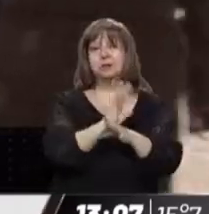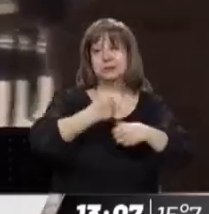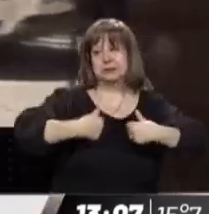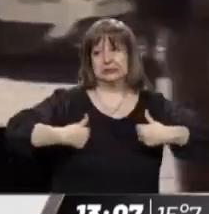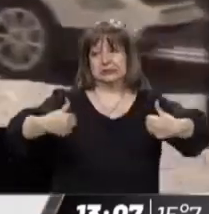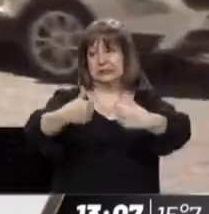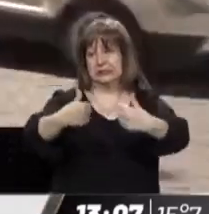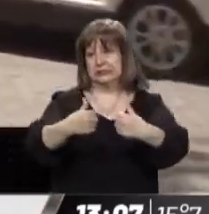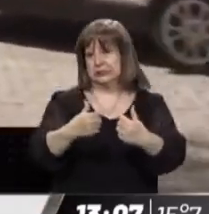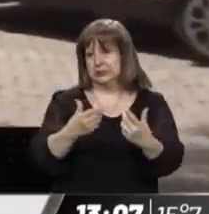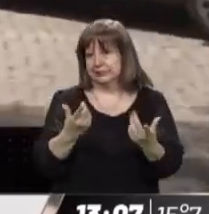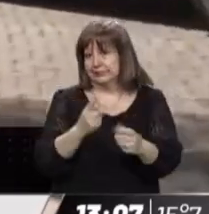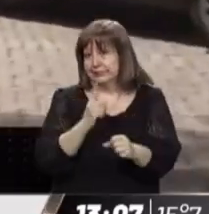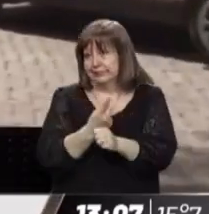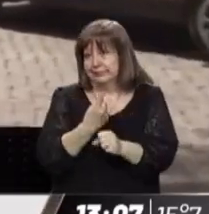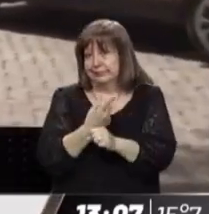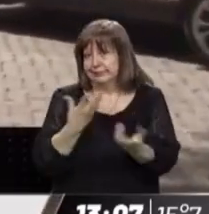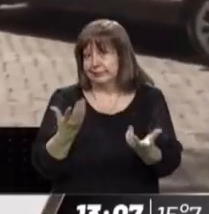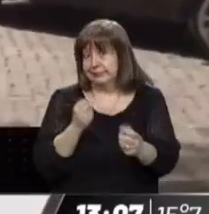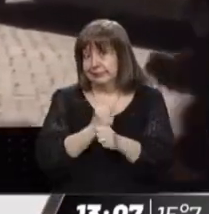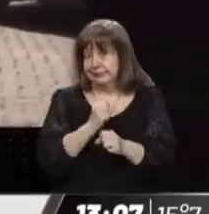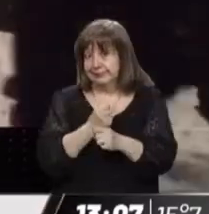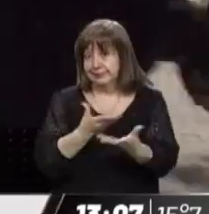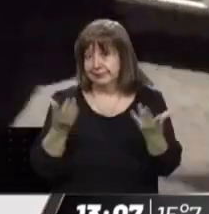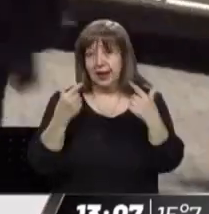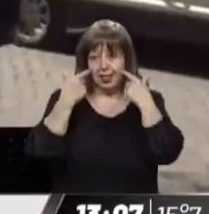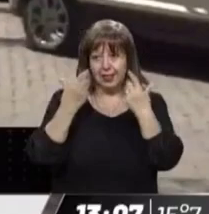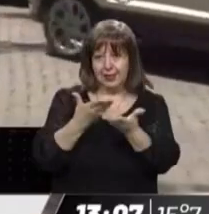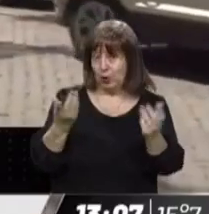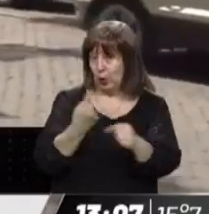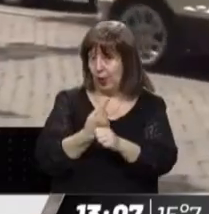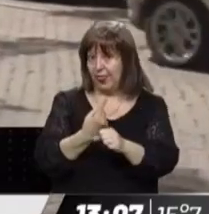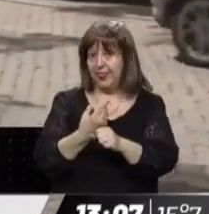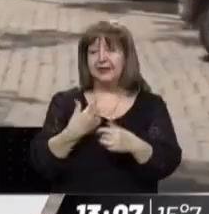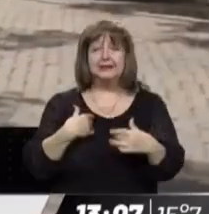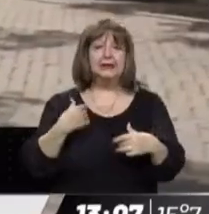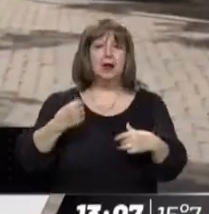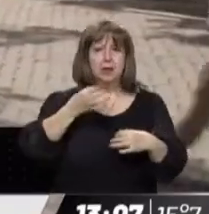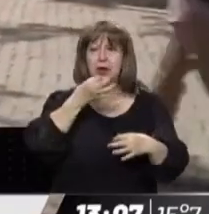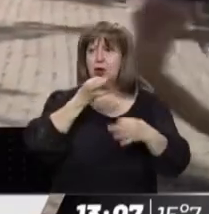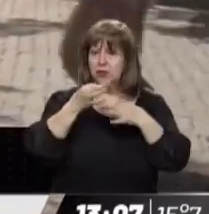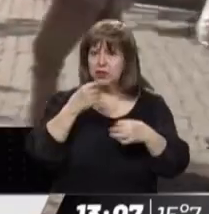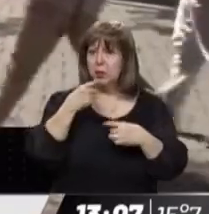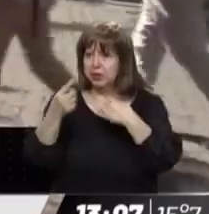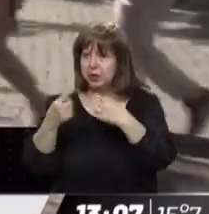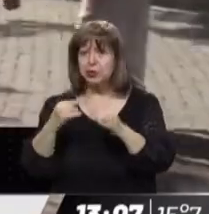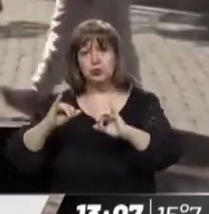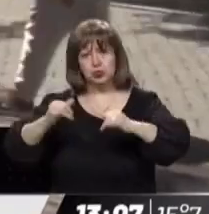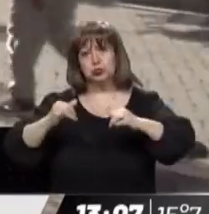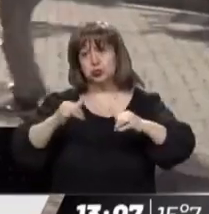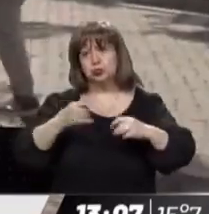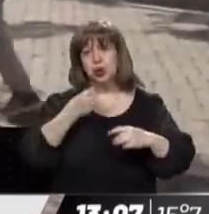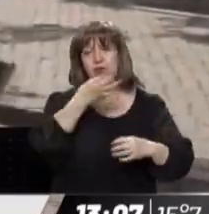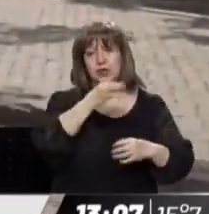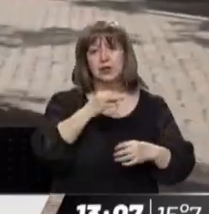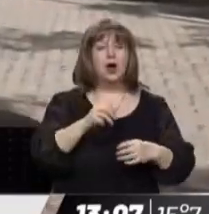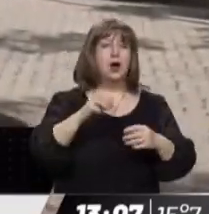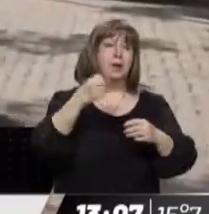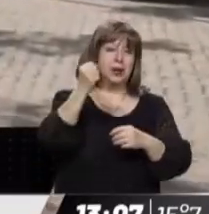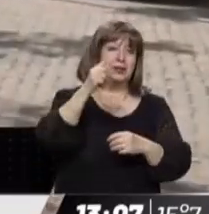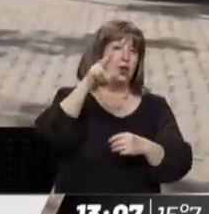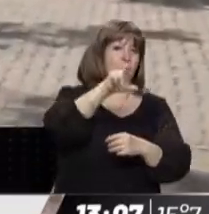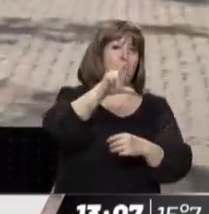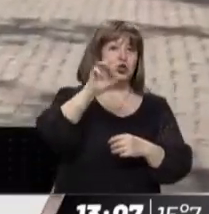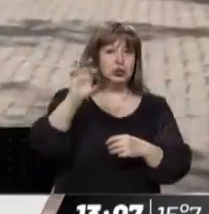también de alguna manera este trabajo ilegal, pero nos dicen que están vendiendo y de hecho hay muchos, pero están con esa cotización, 800,